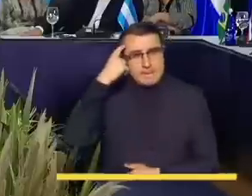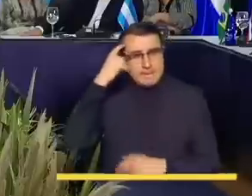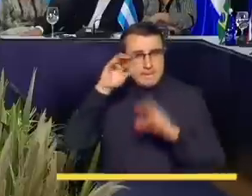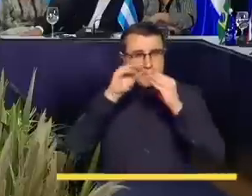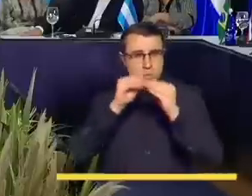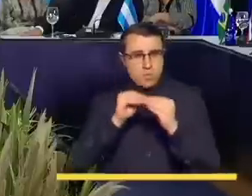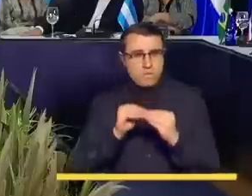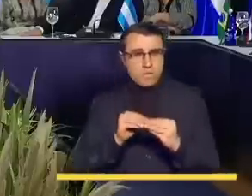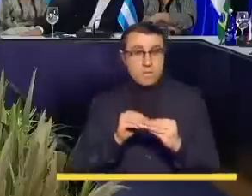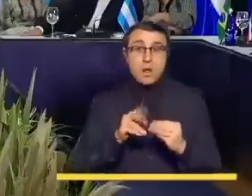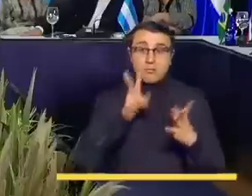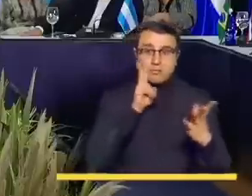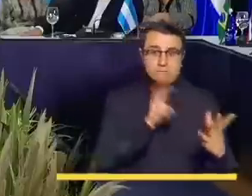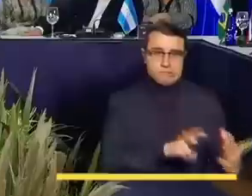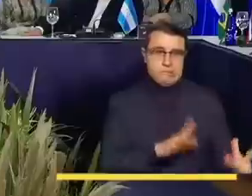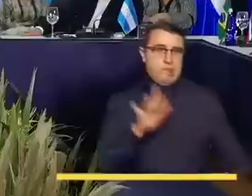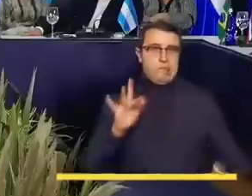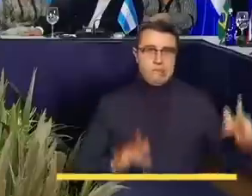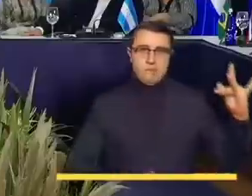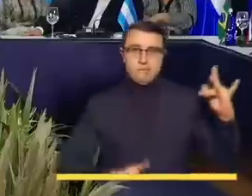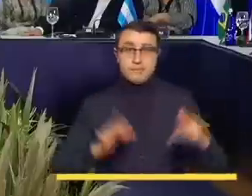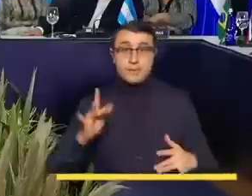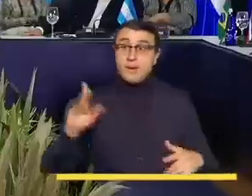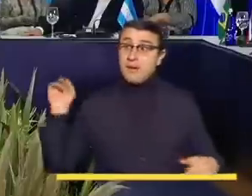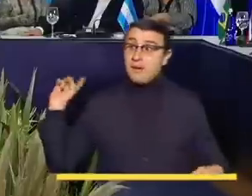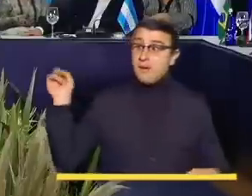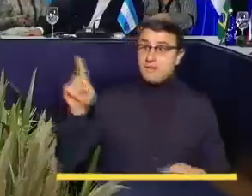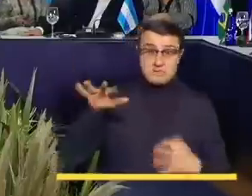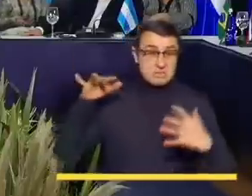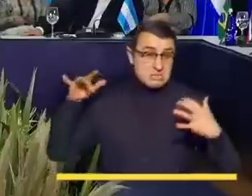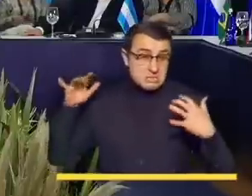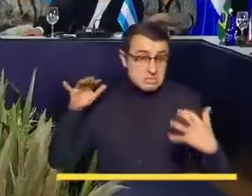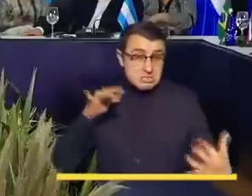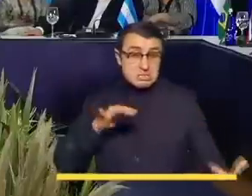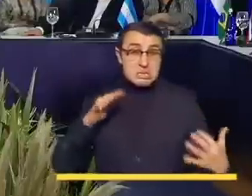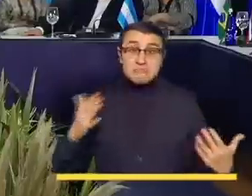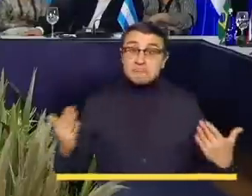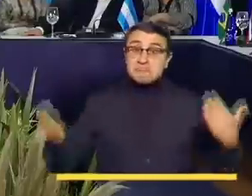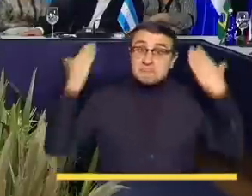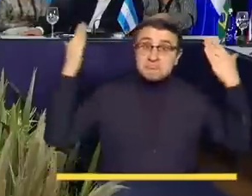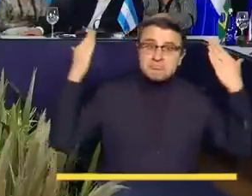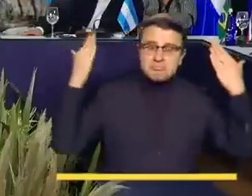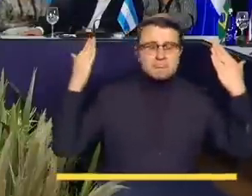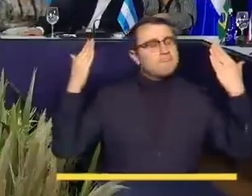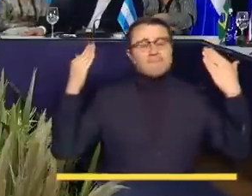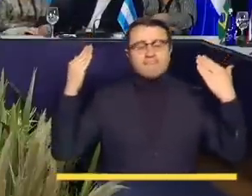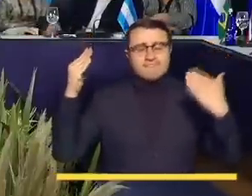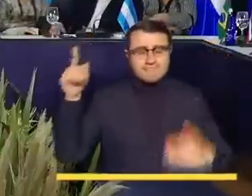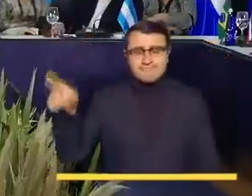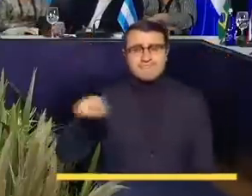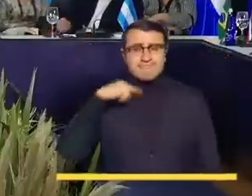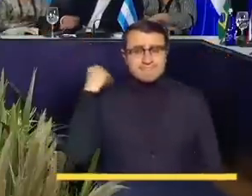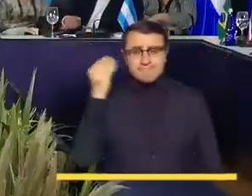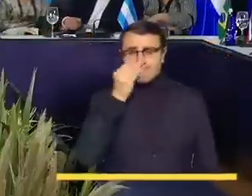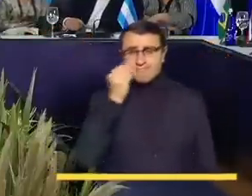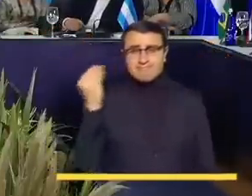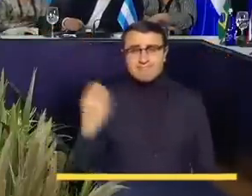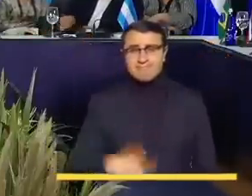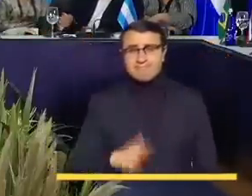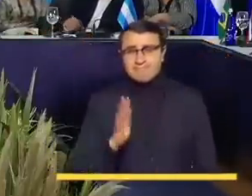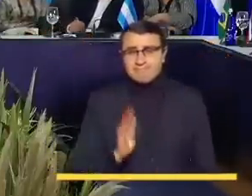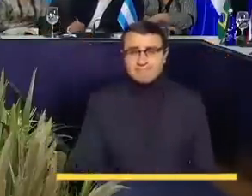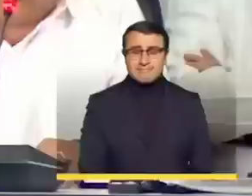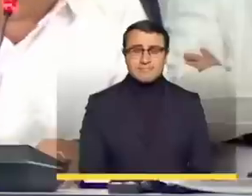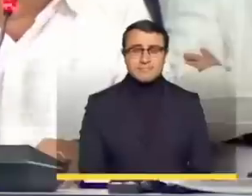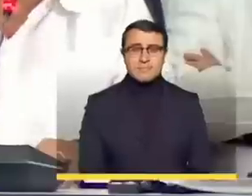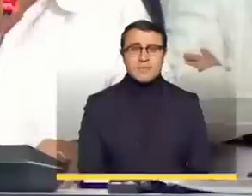contra toda evidencia, ha fracasado. Ha fracasado. Si yo digo esto